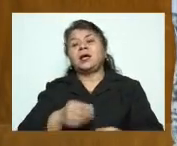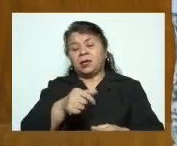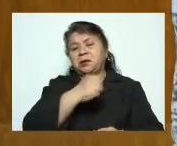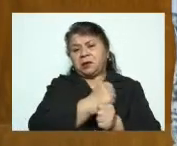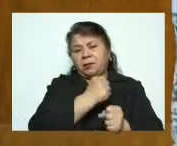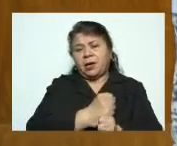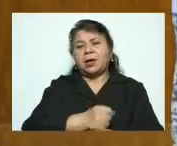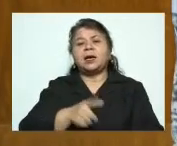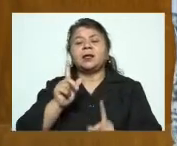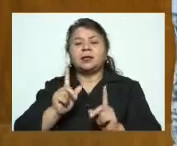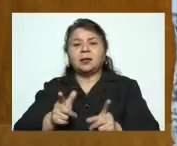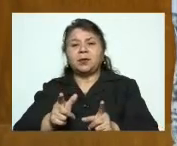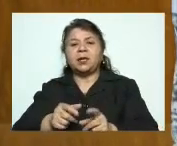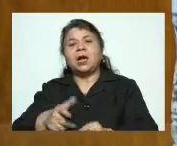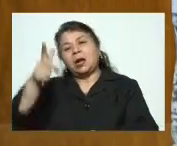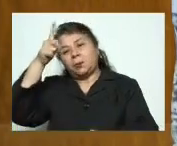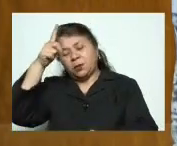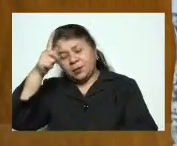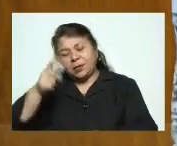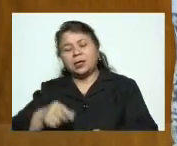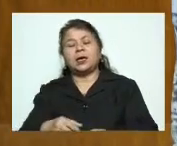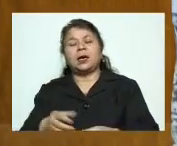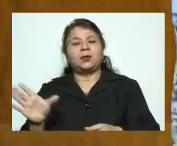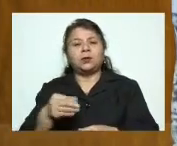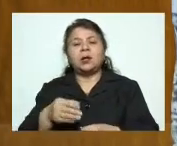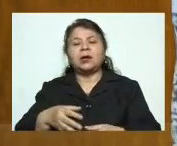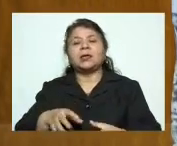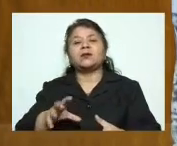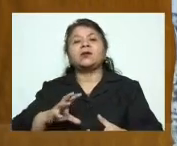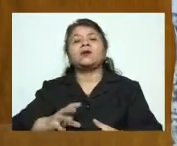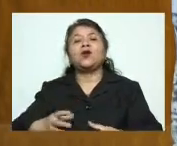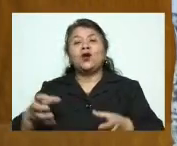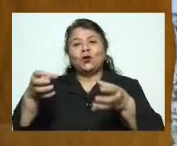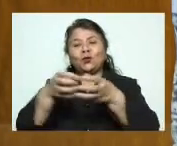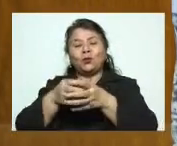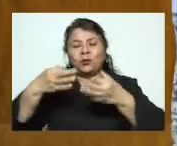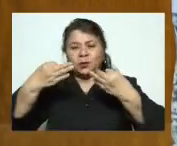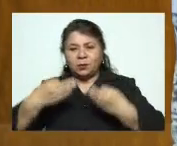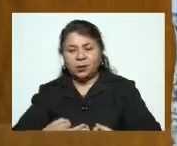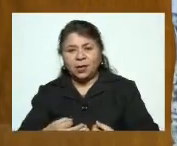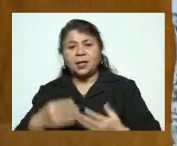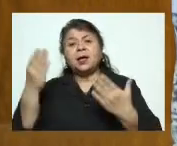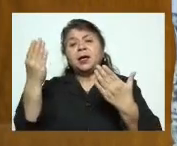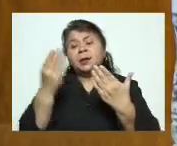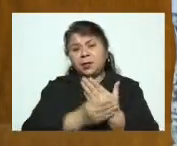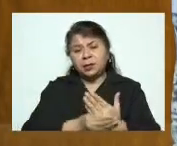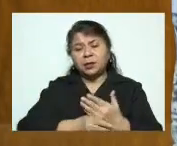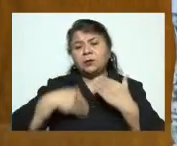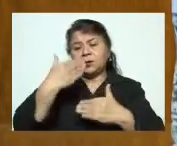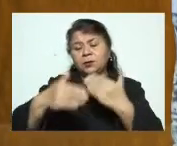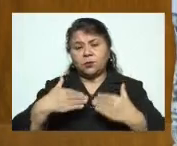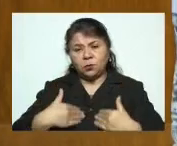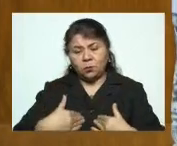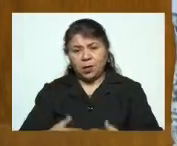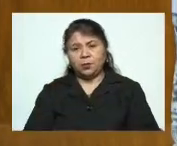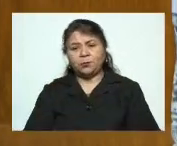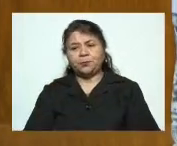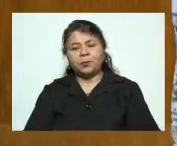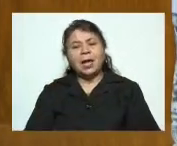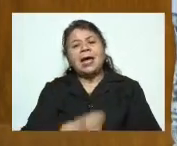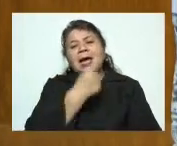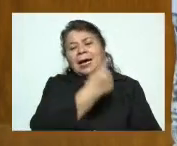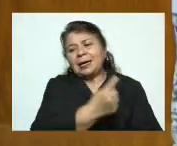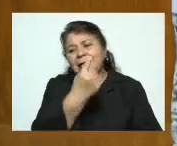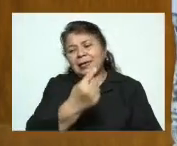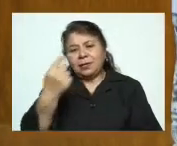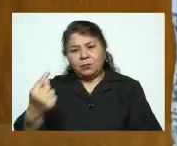a Desarrollo Humano y sus trabajadores también, a cada uno de los que silenciosamente se predispusieron